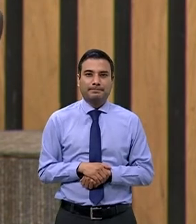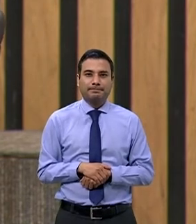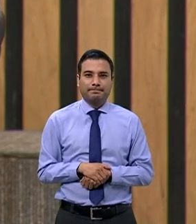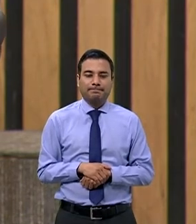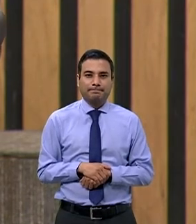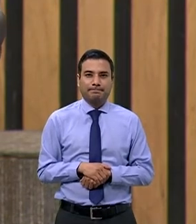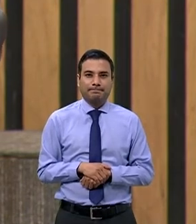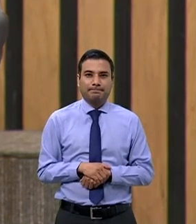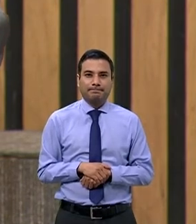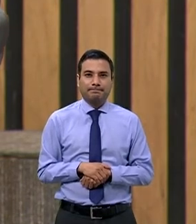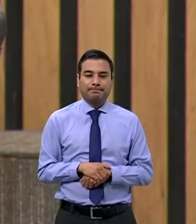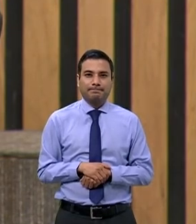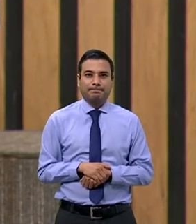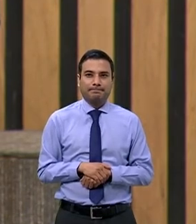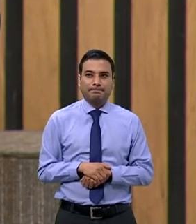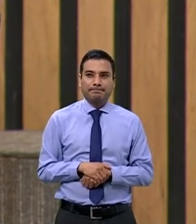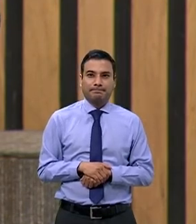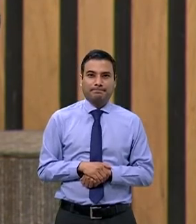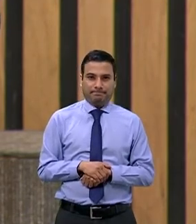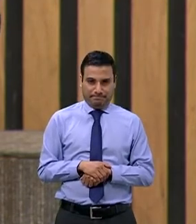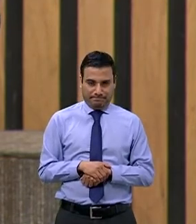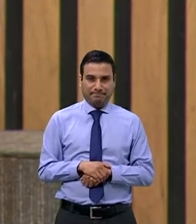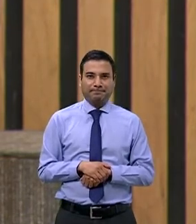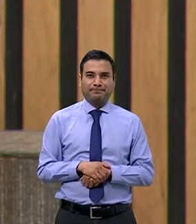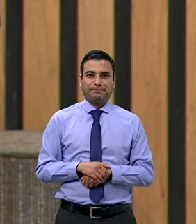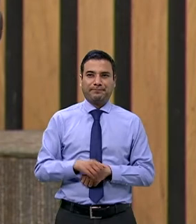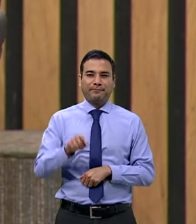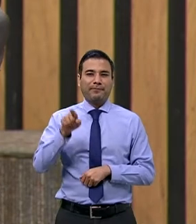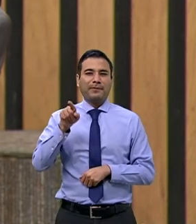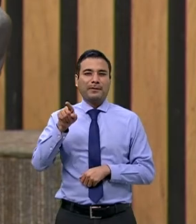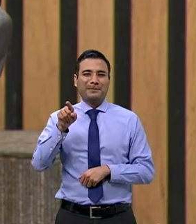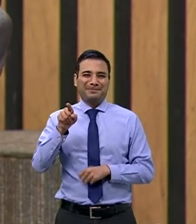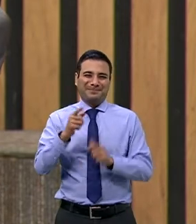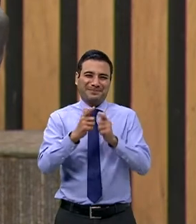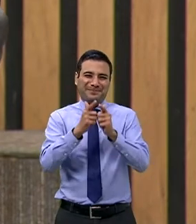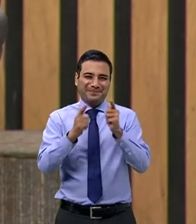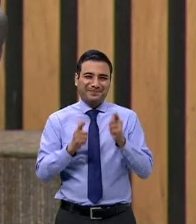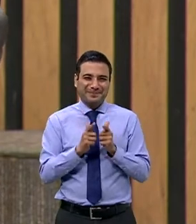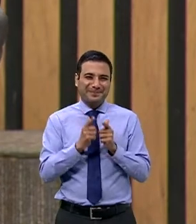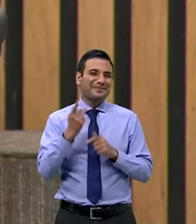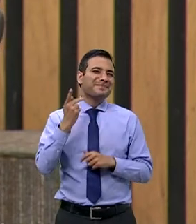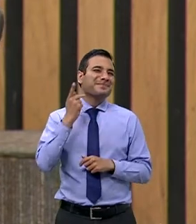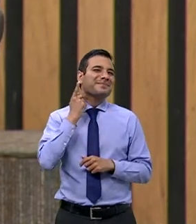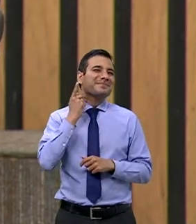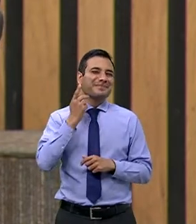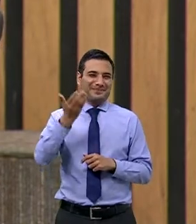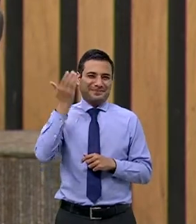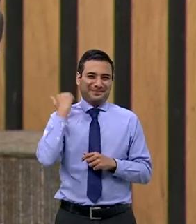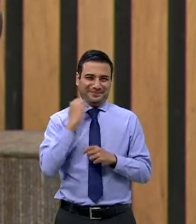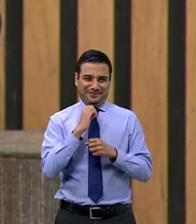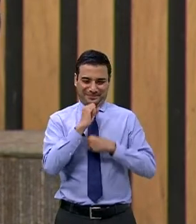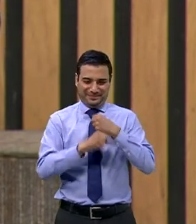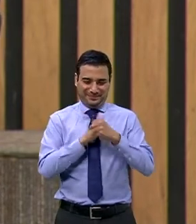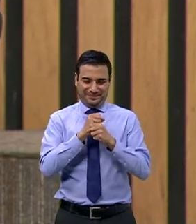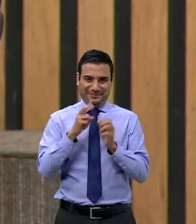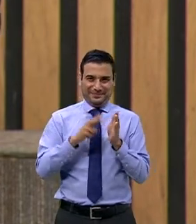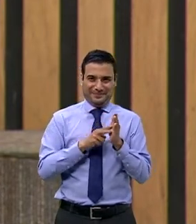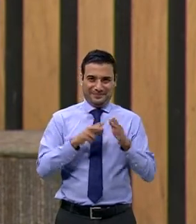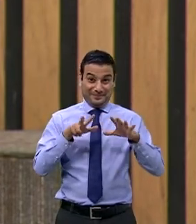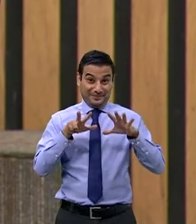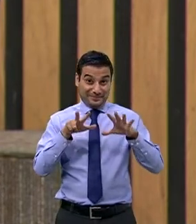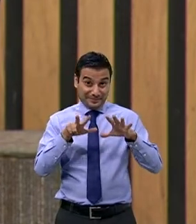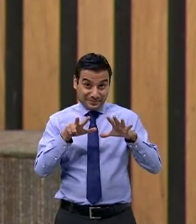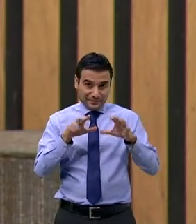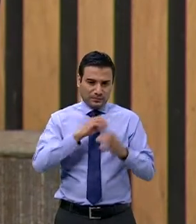política que en 2018 recibió la potestad ciudadana de